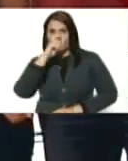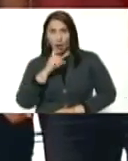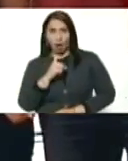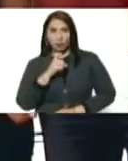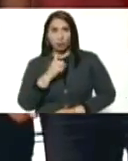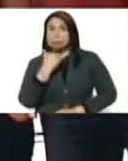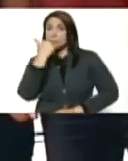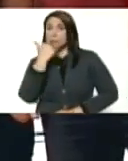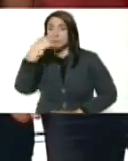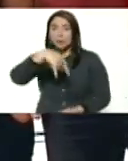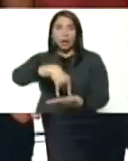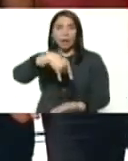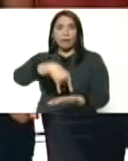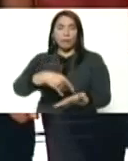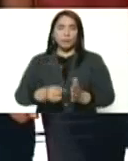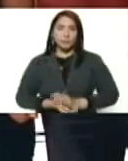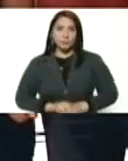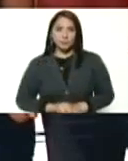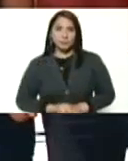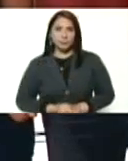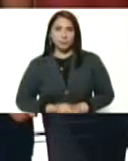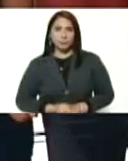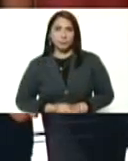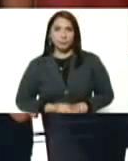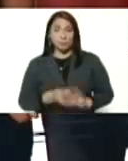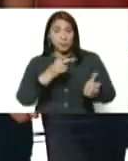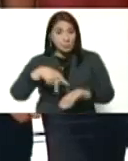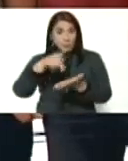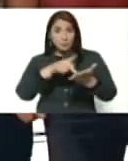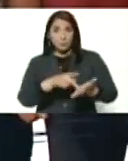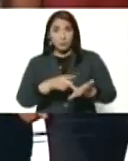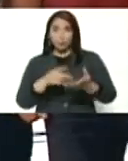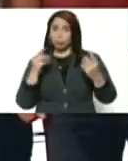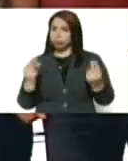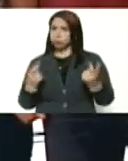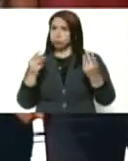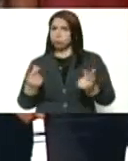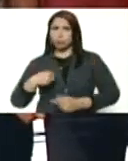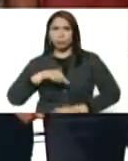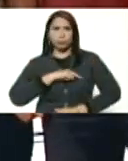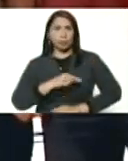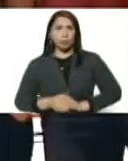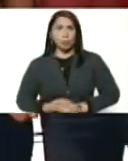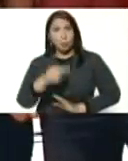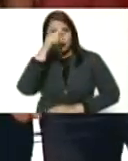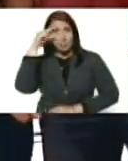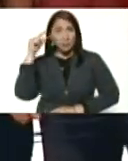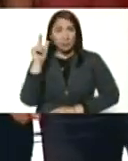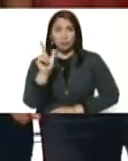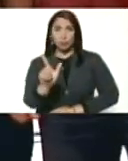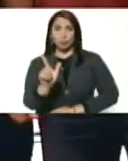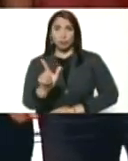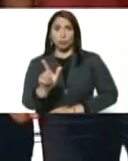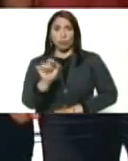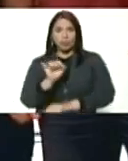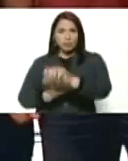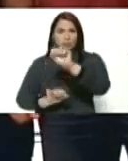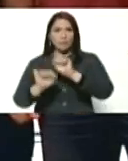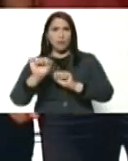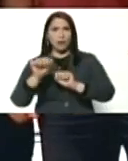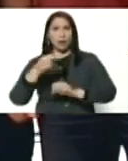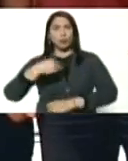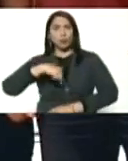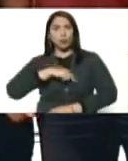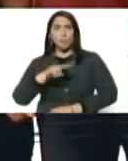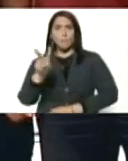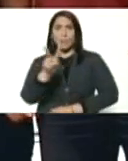Carabobo. La participación activa de nuestro partido en la defensa de nuestro